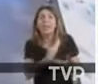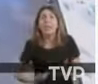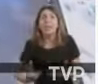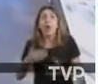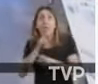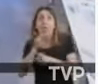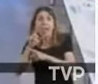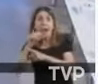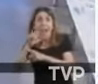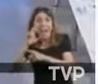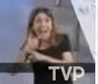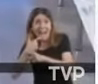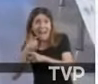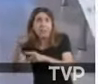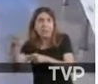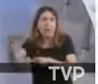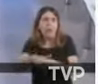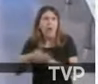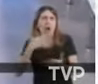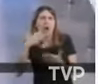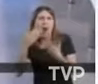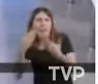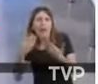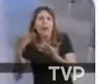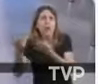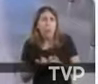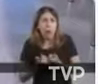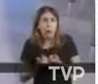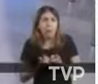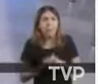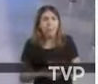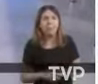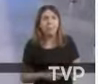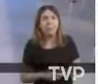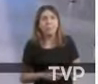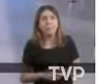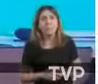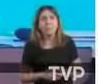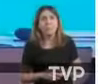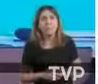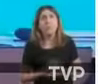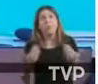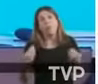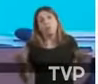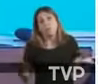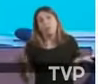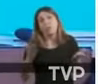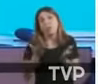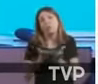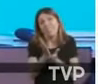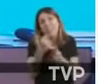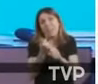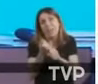gobernadora Carreras, por su presencia, por los comentarios, por el apoyo. Y por supuesto que seguiremos trabajando